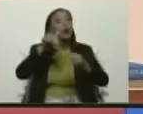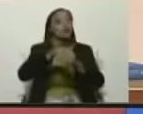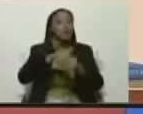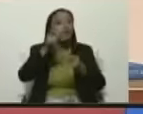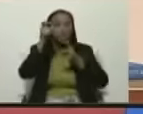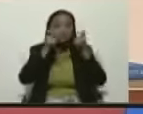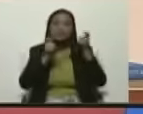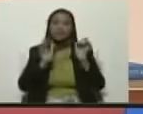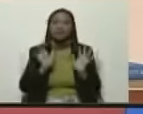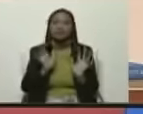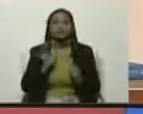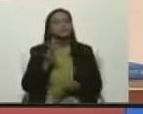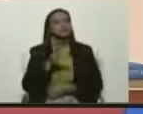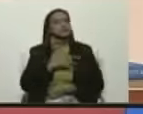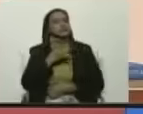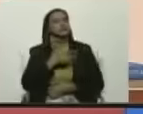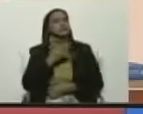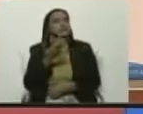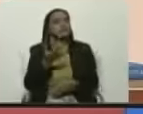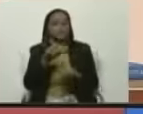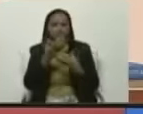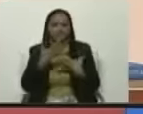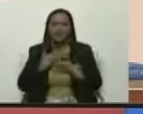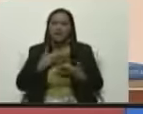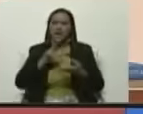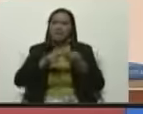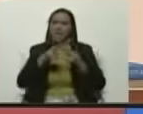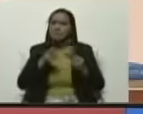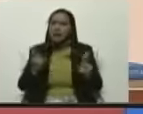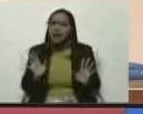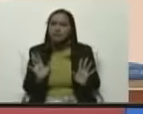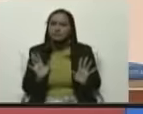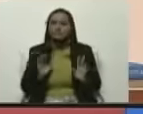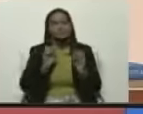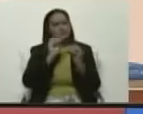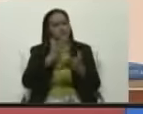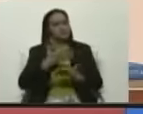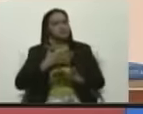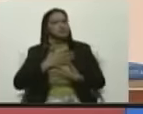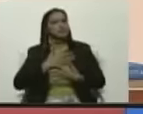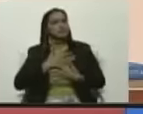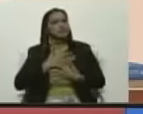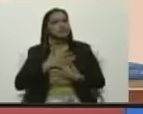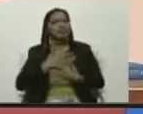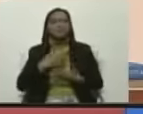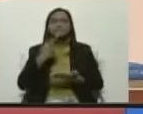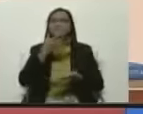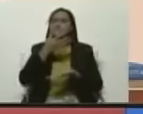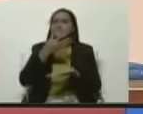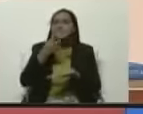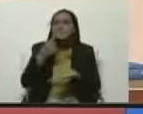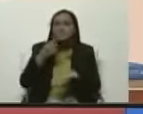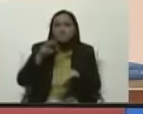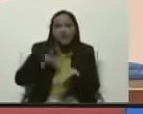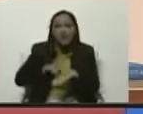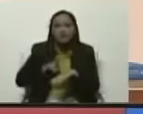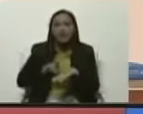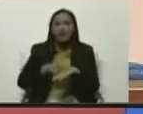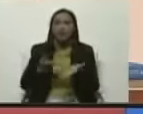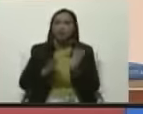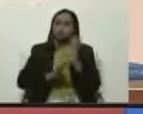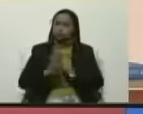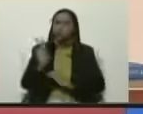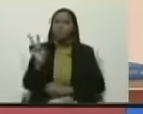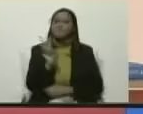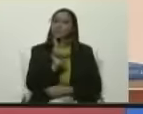Que se sienten que aquí está la paz, que aquí está la estabilidad, que aquí está el verdadero progreso para este país.